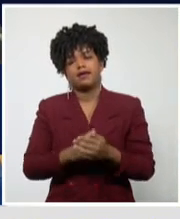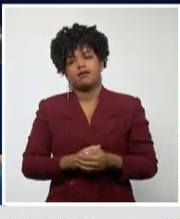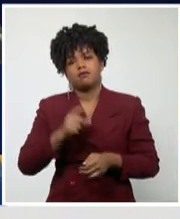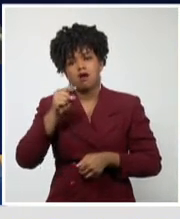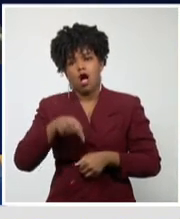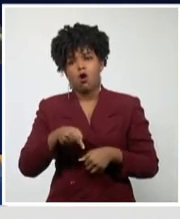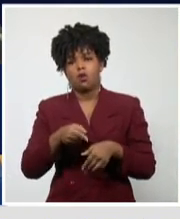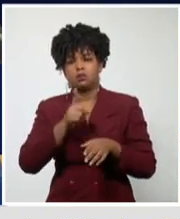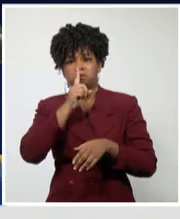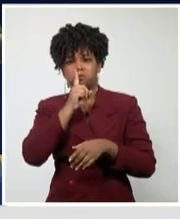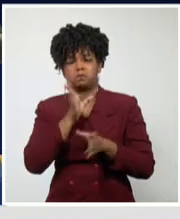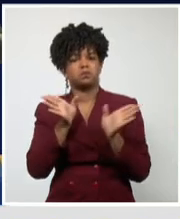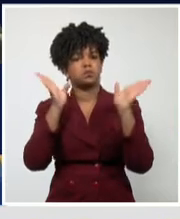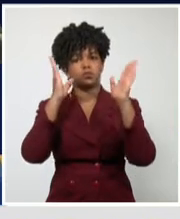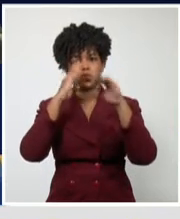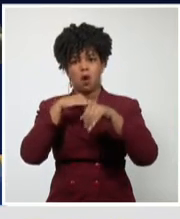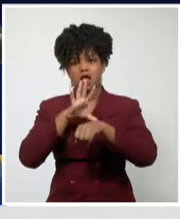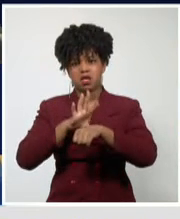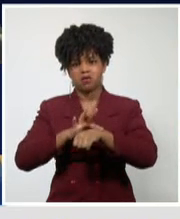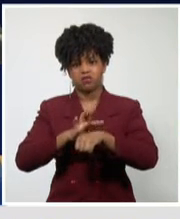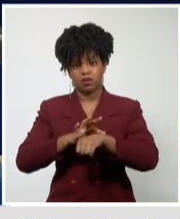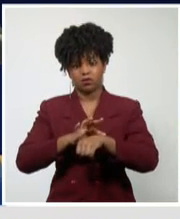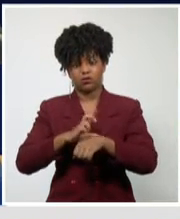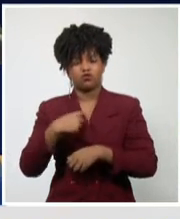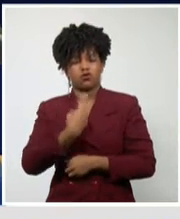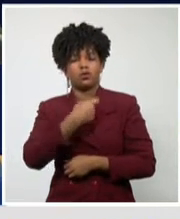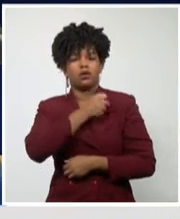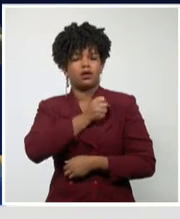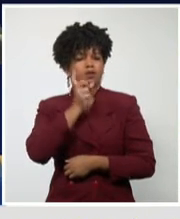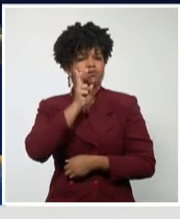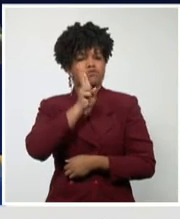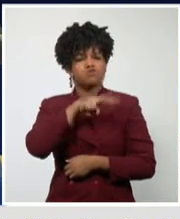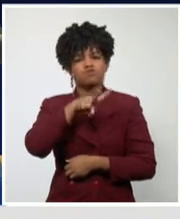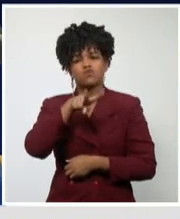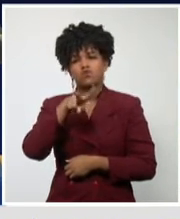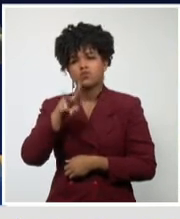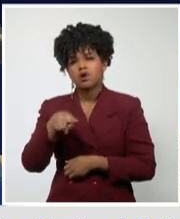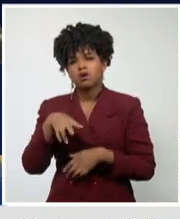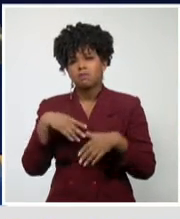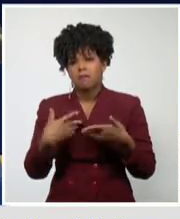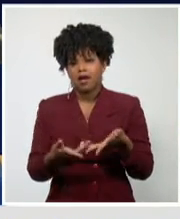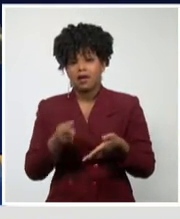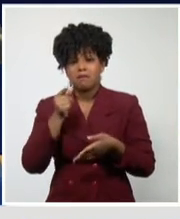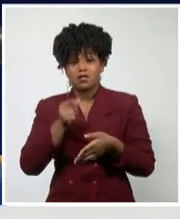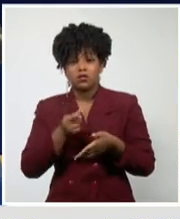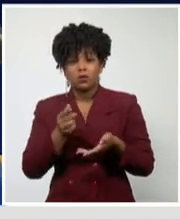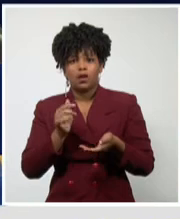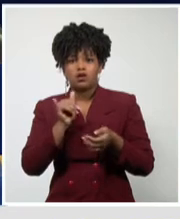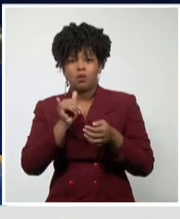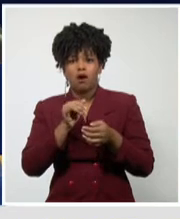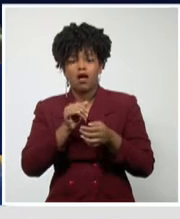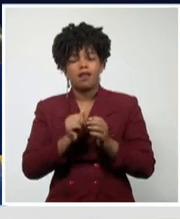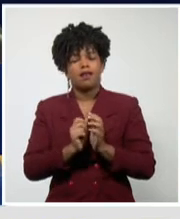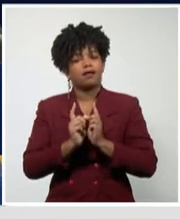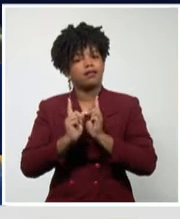silentes, que es además lo que queremos encontrar para aislarlos, ingresarlos, hacer el control de